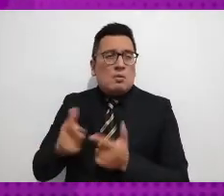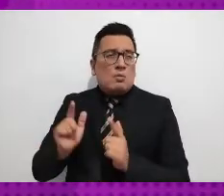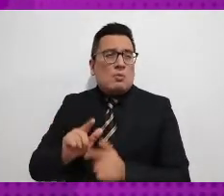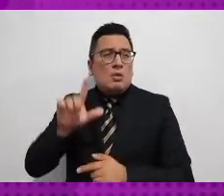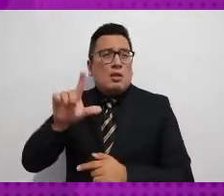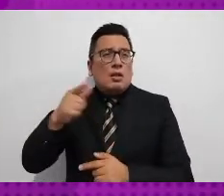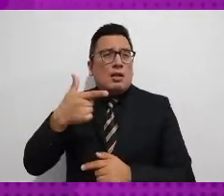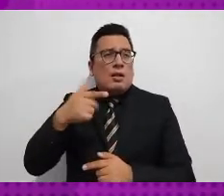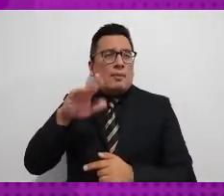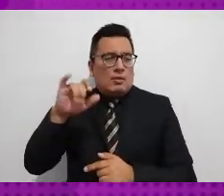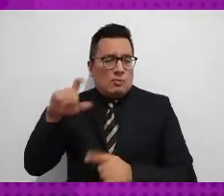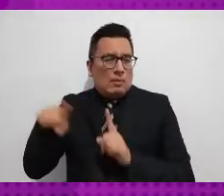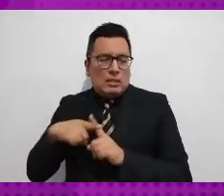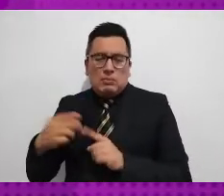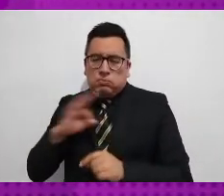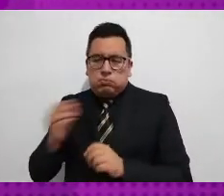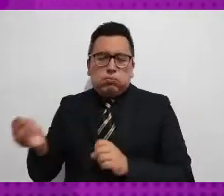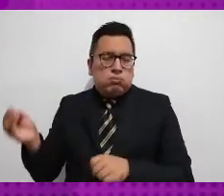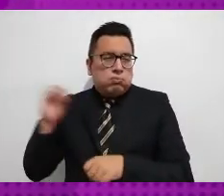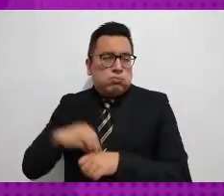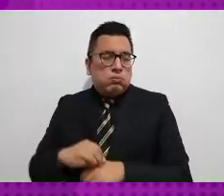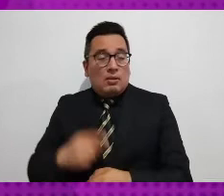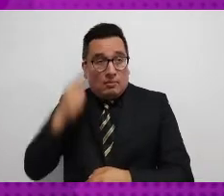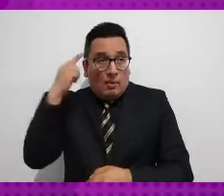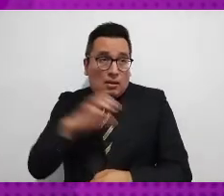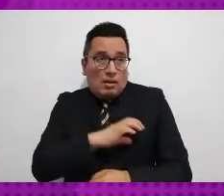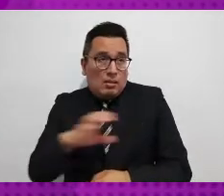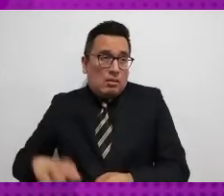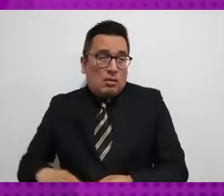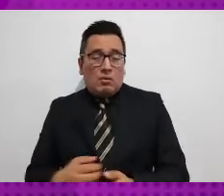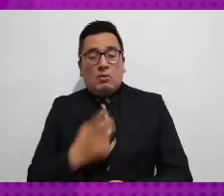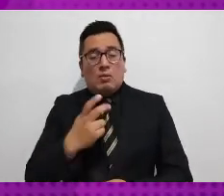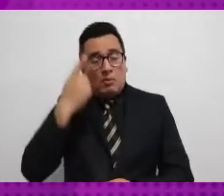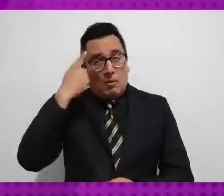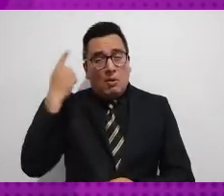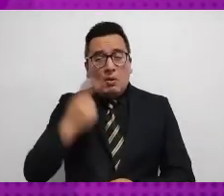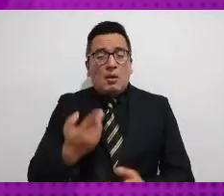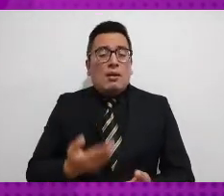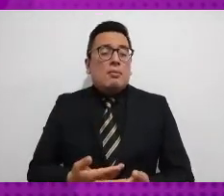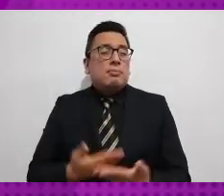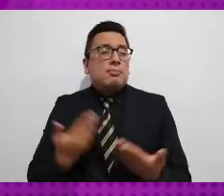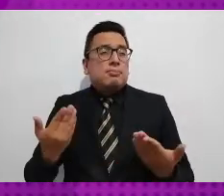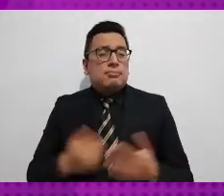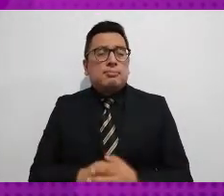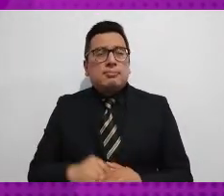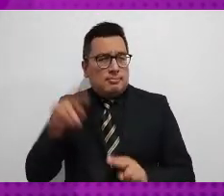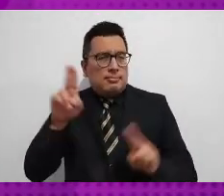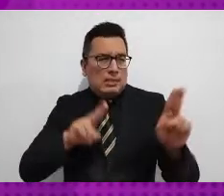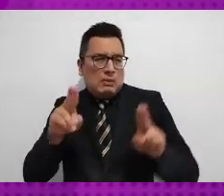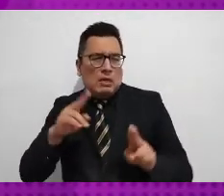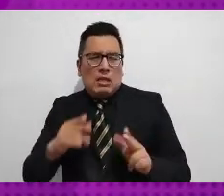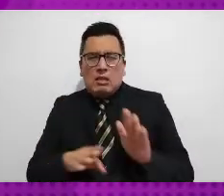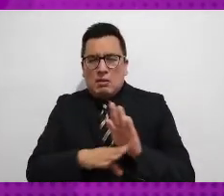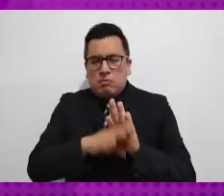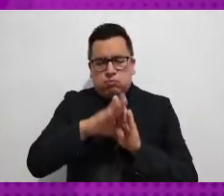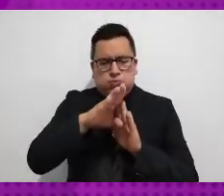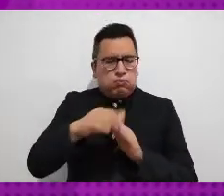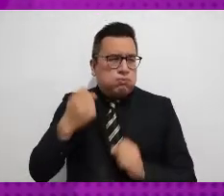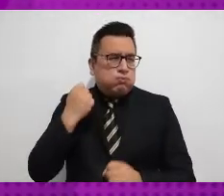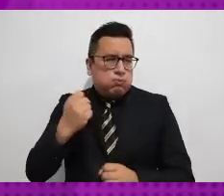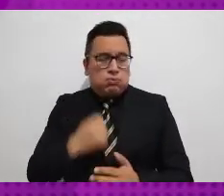el momento de las postulaciones. Esto para efecto de que pues, la democracia se fortalezca. Finalmente, les digo, es una